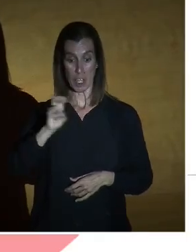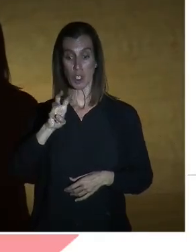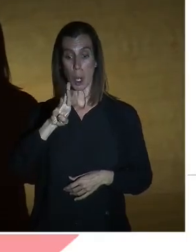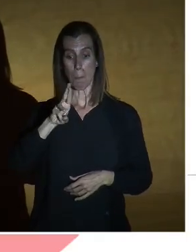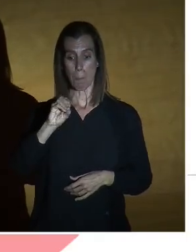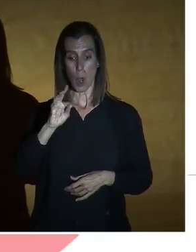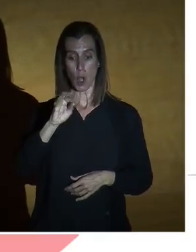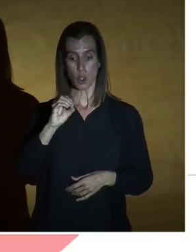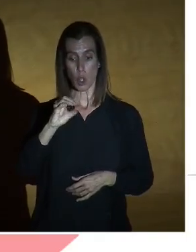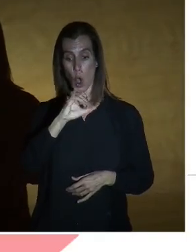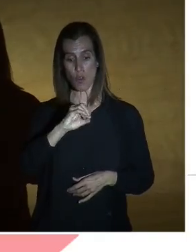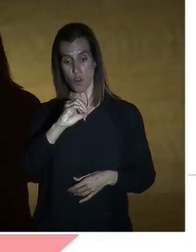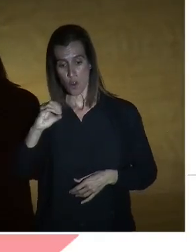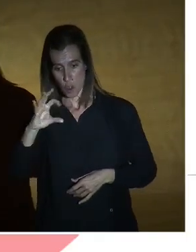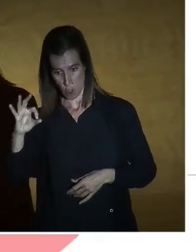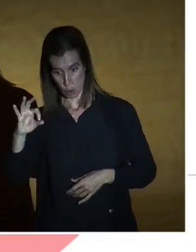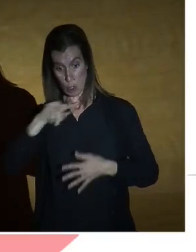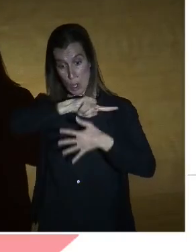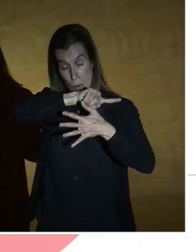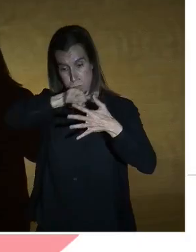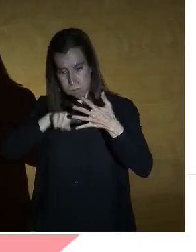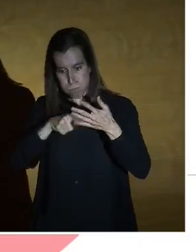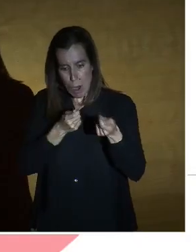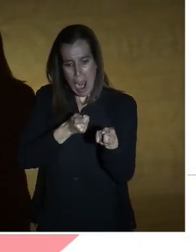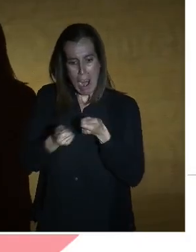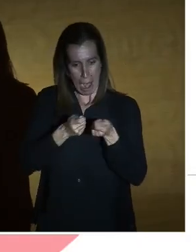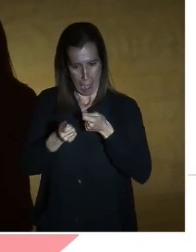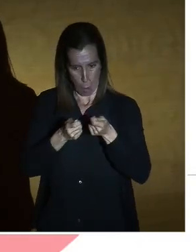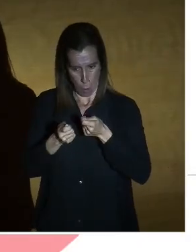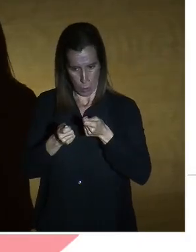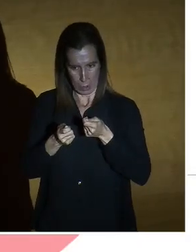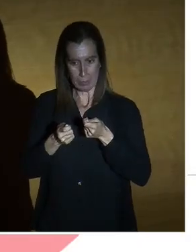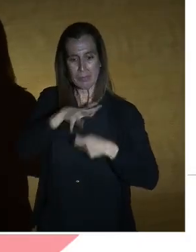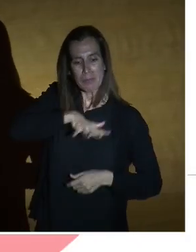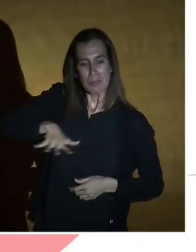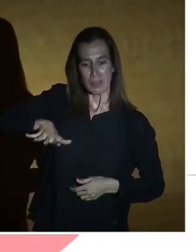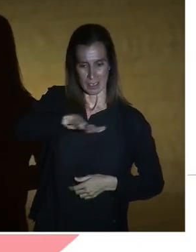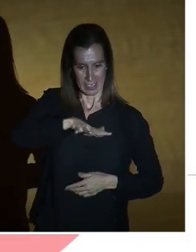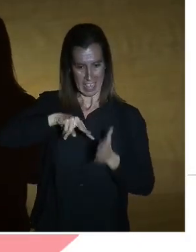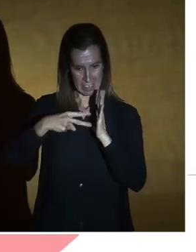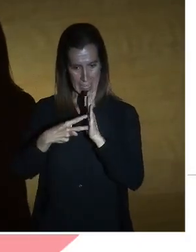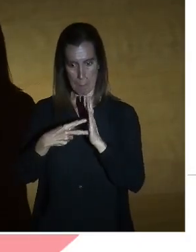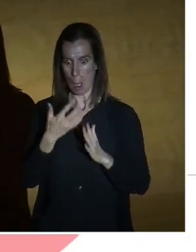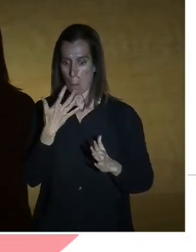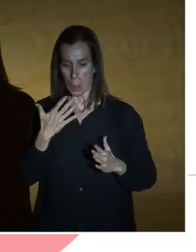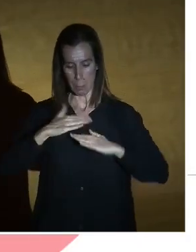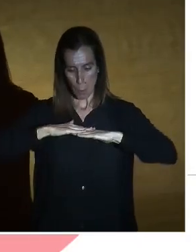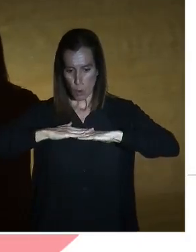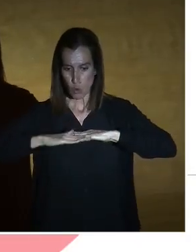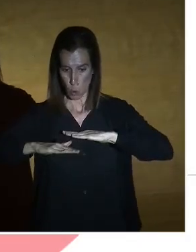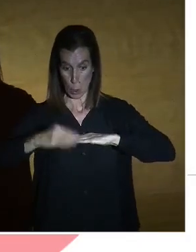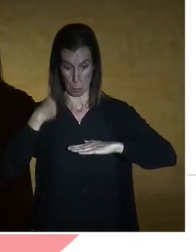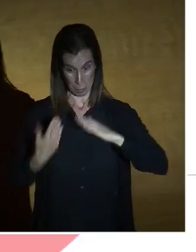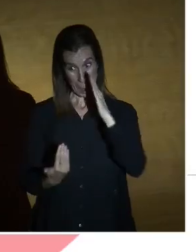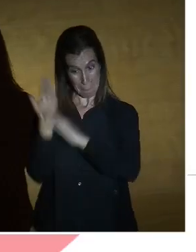que también en conjunto pues, se están regulando y regulan el ecosistema de, por ejemplo, el suelo, como nos contó